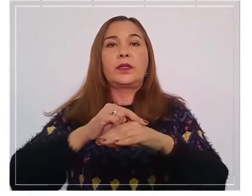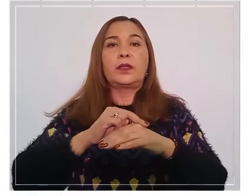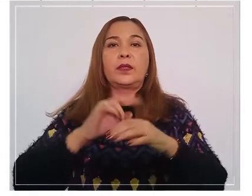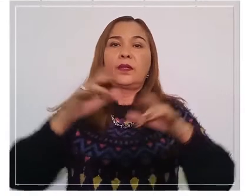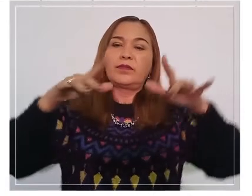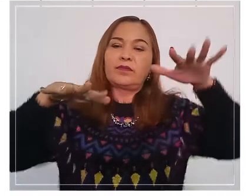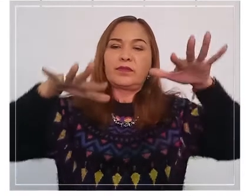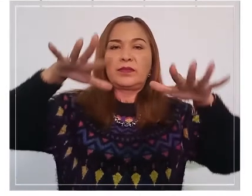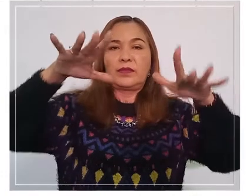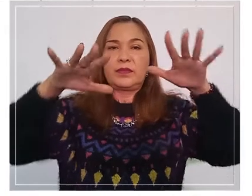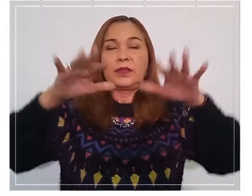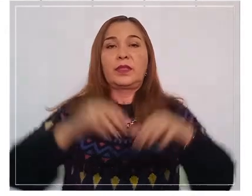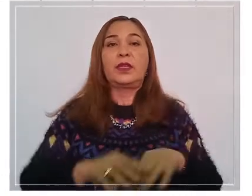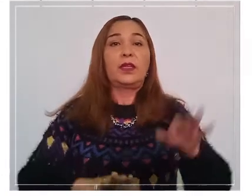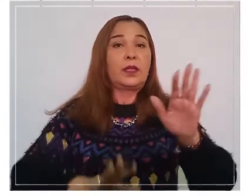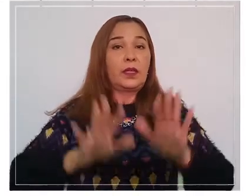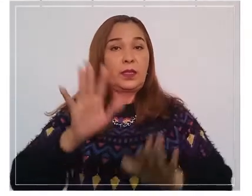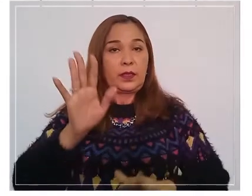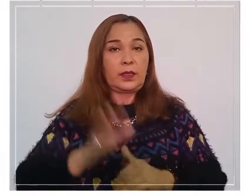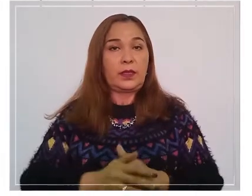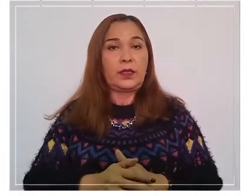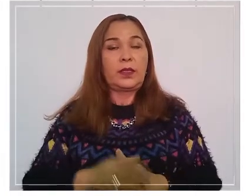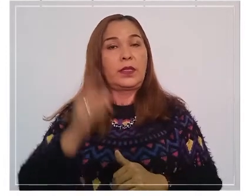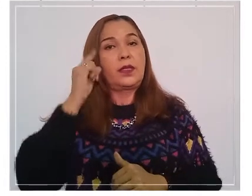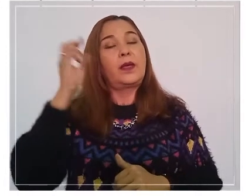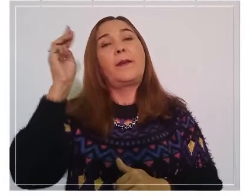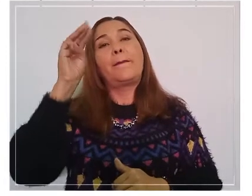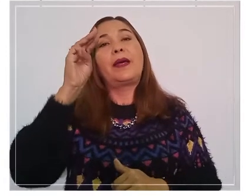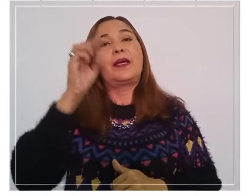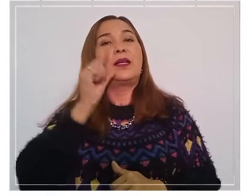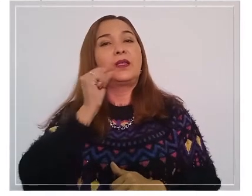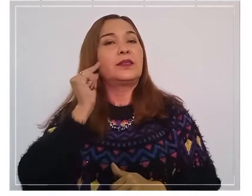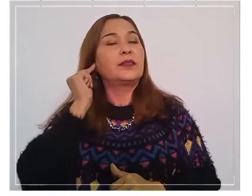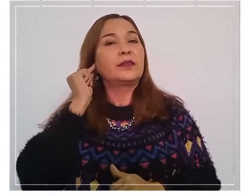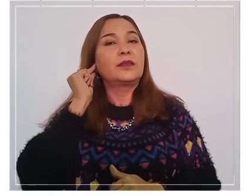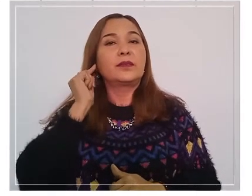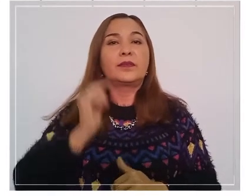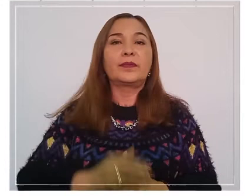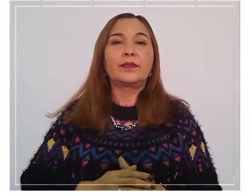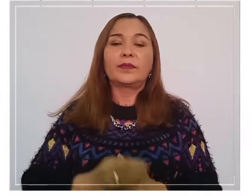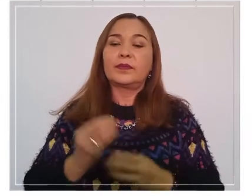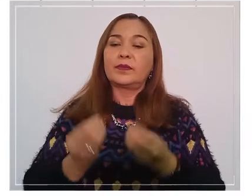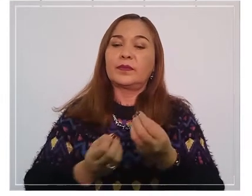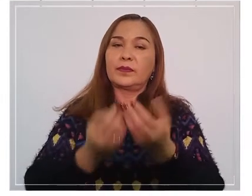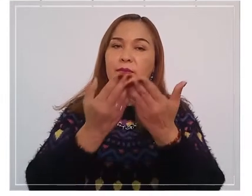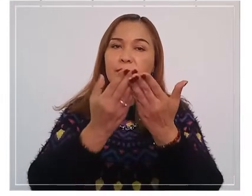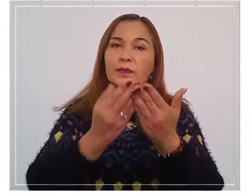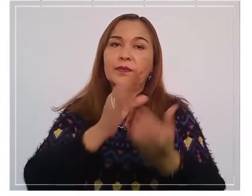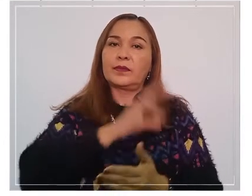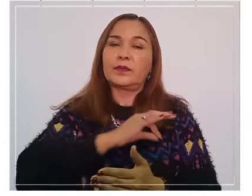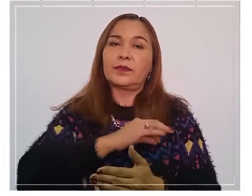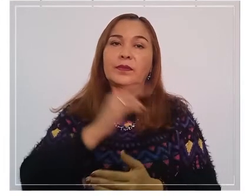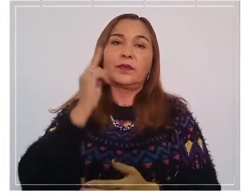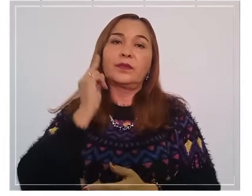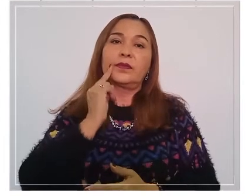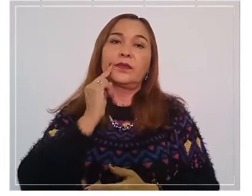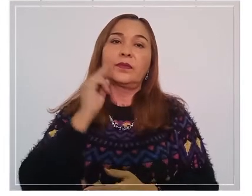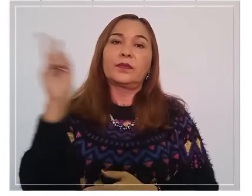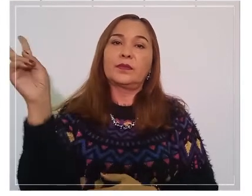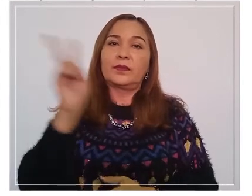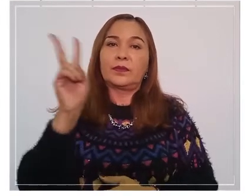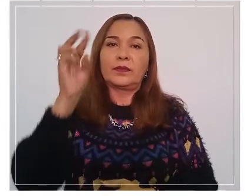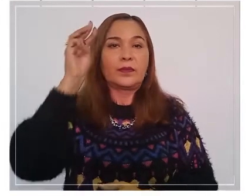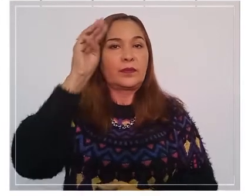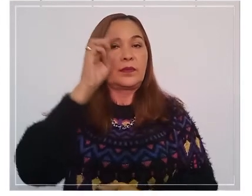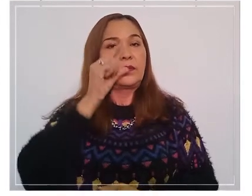títere día 15 día del maestro y la maestra creación de la sociedad bolivariana venezolana